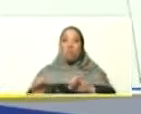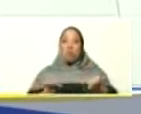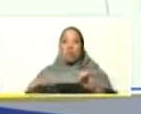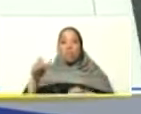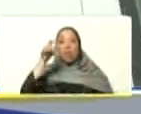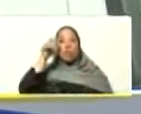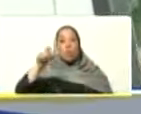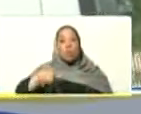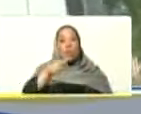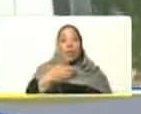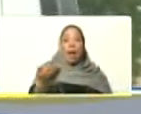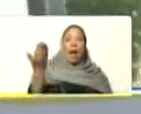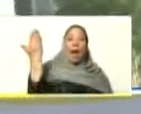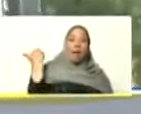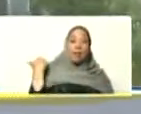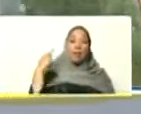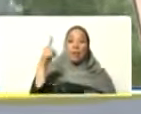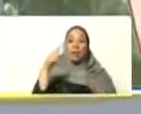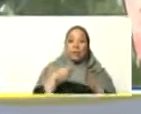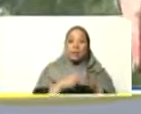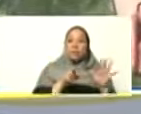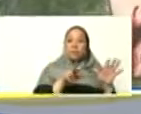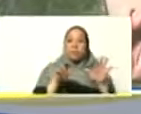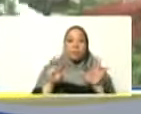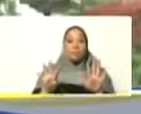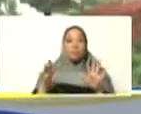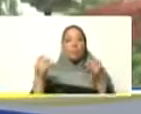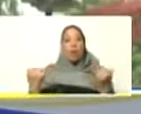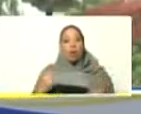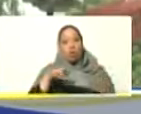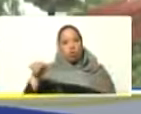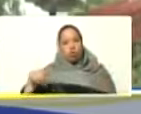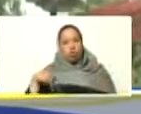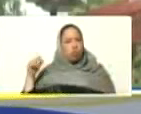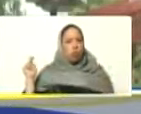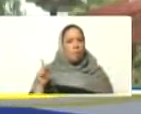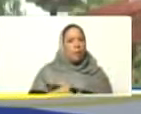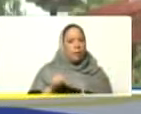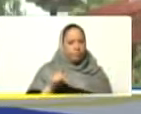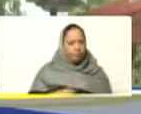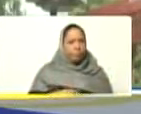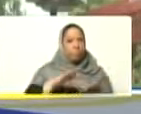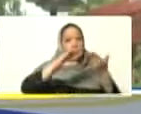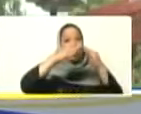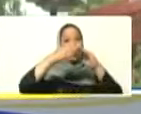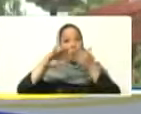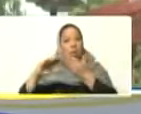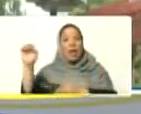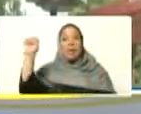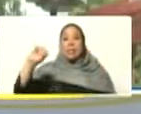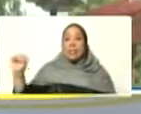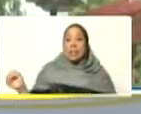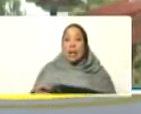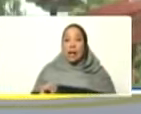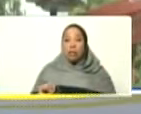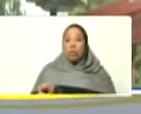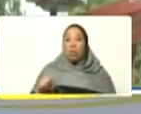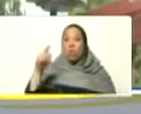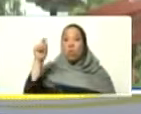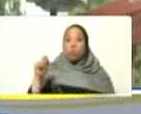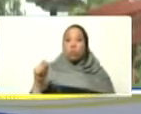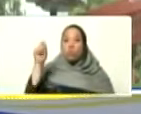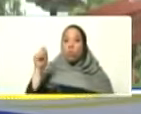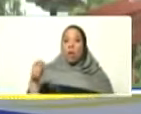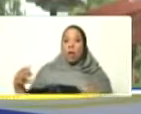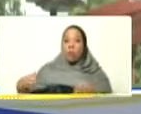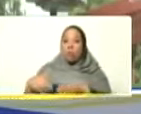por allí, del cual formábamos parte nosotros, en los barrios, en los sindicatos, en las calles. Los